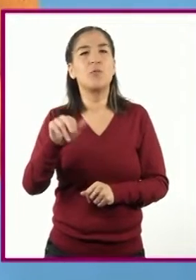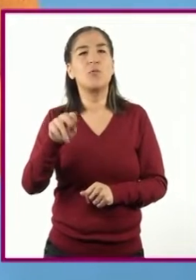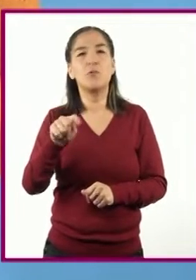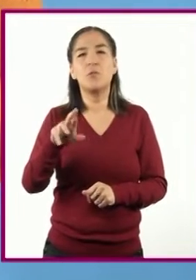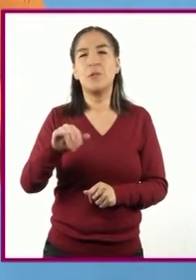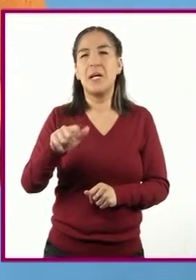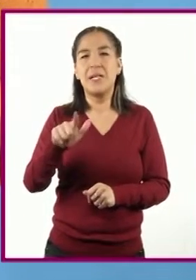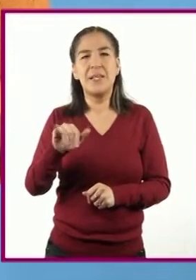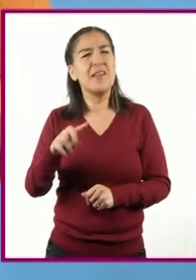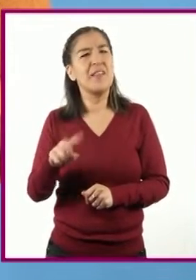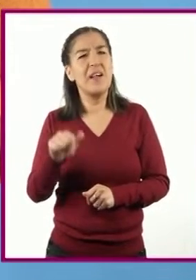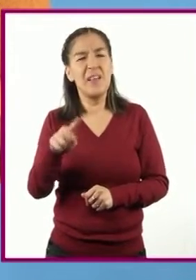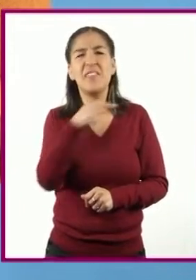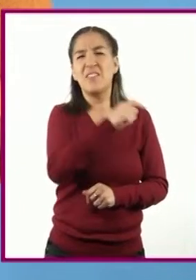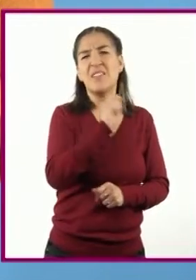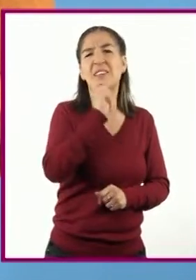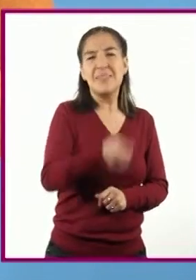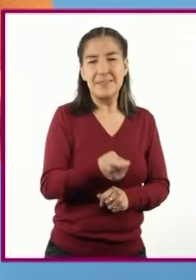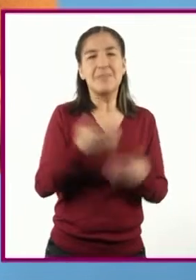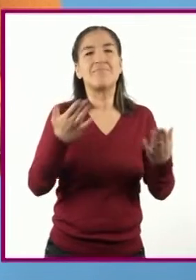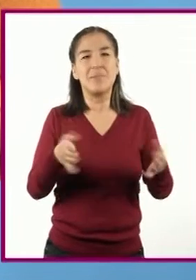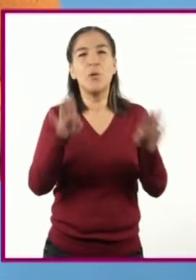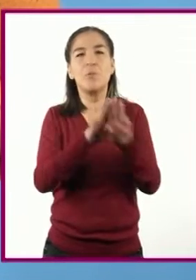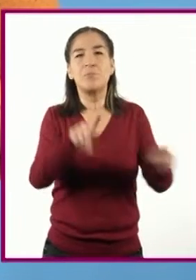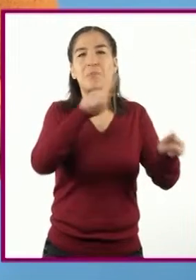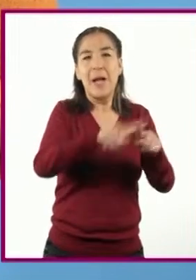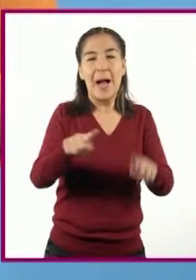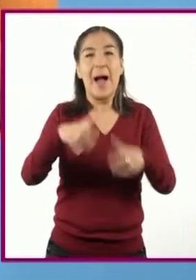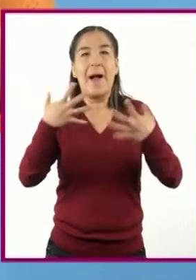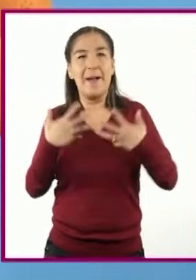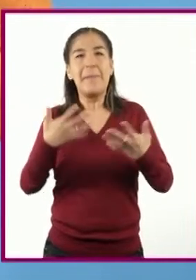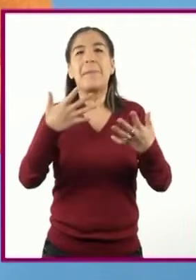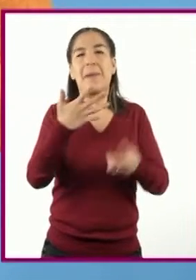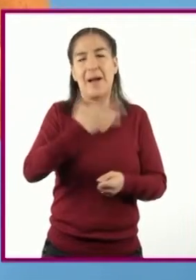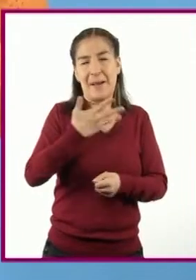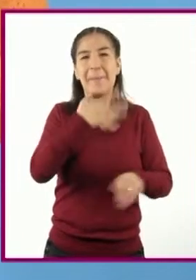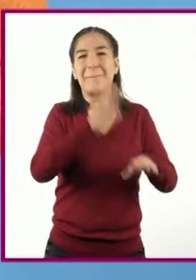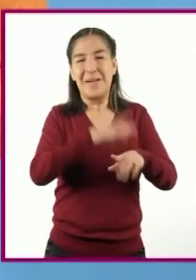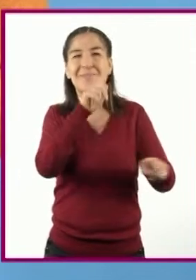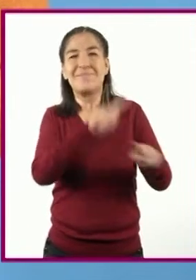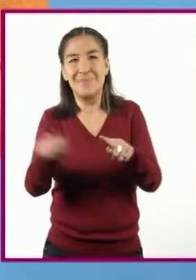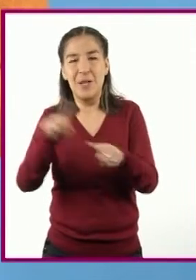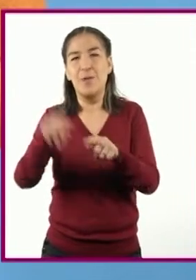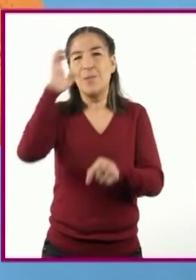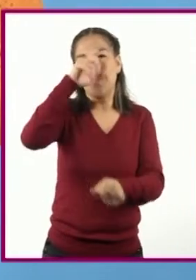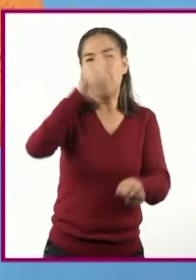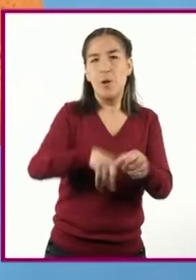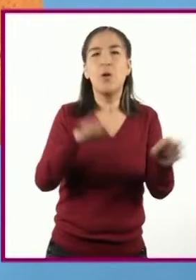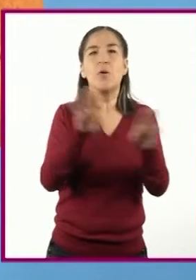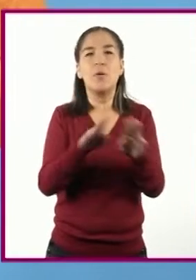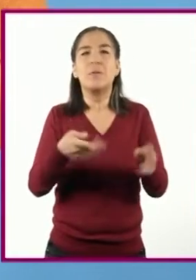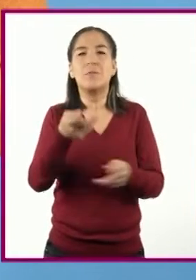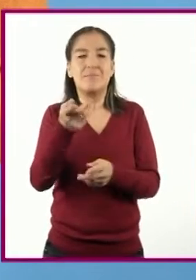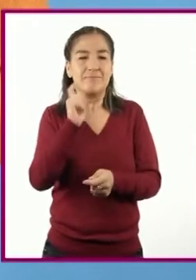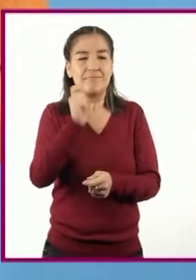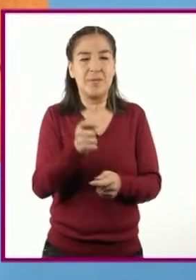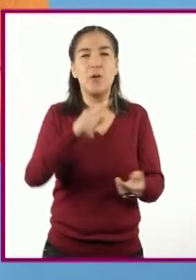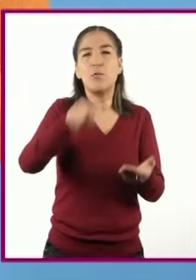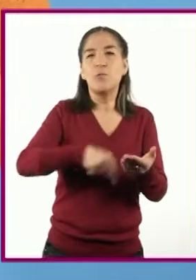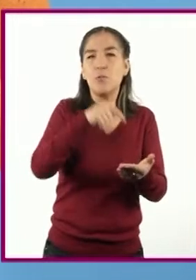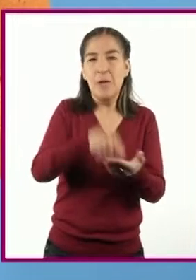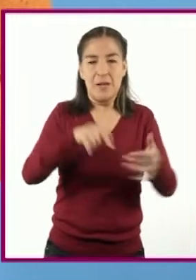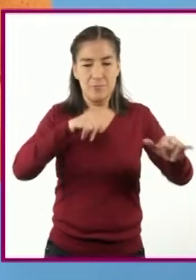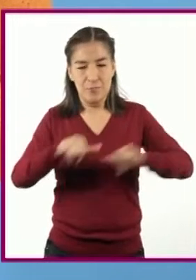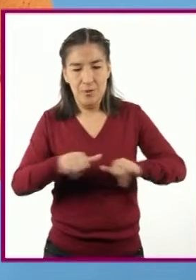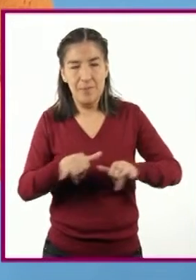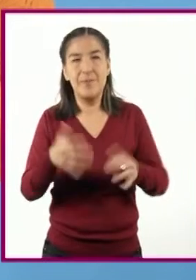Esta se define como la existencia de varias culturas que conviven en un mismo espacio físico,